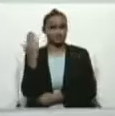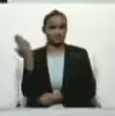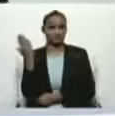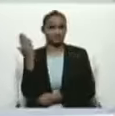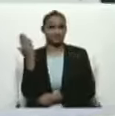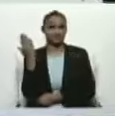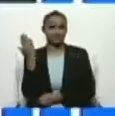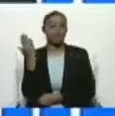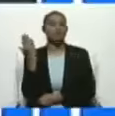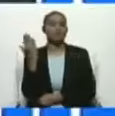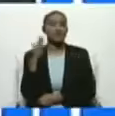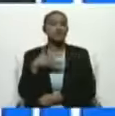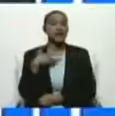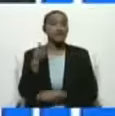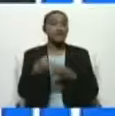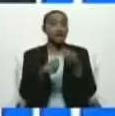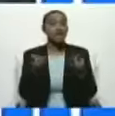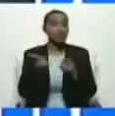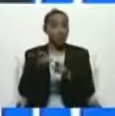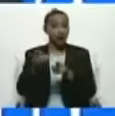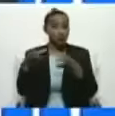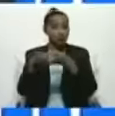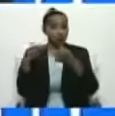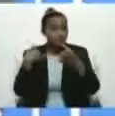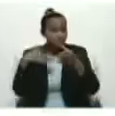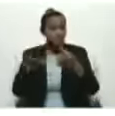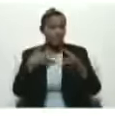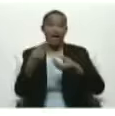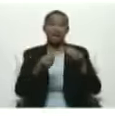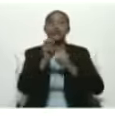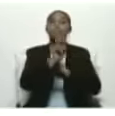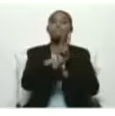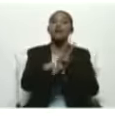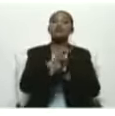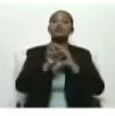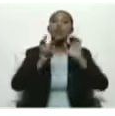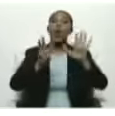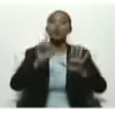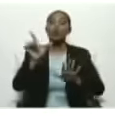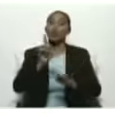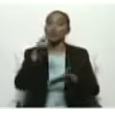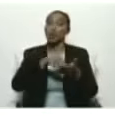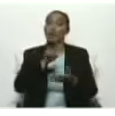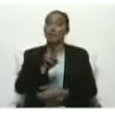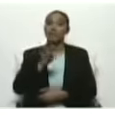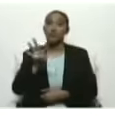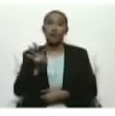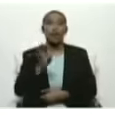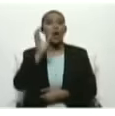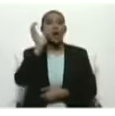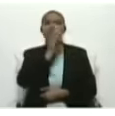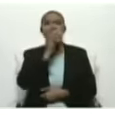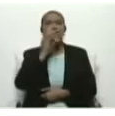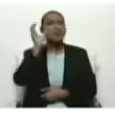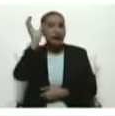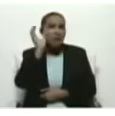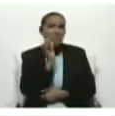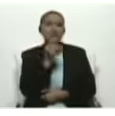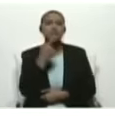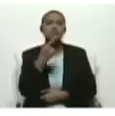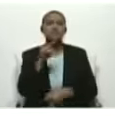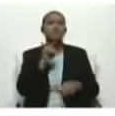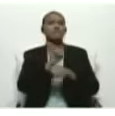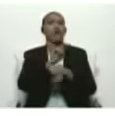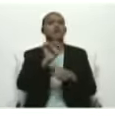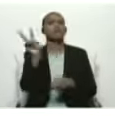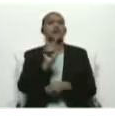el 28 de julio de 2024. Capriles habla de fraude electoral en Venezuela y llama a la